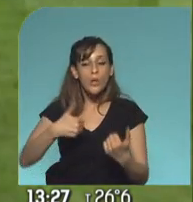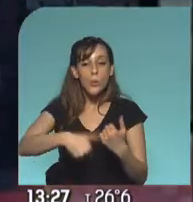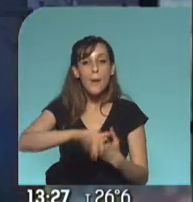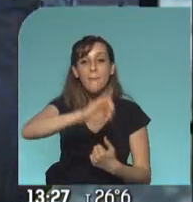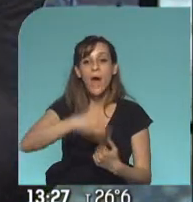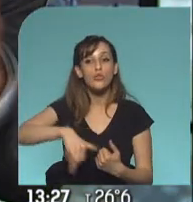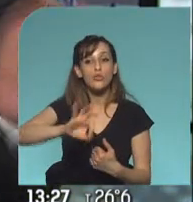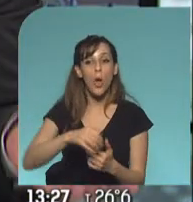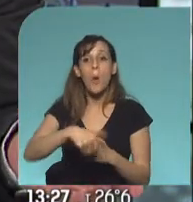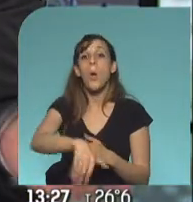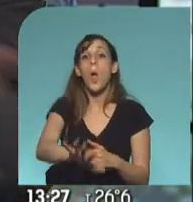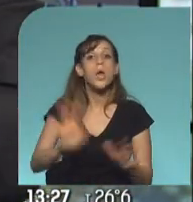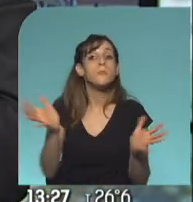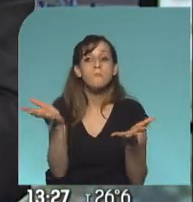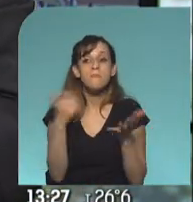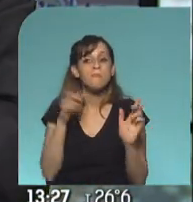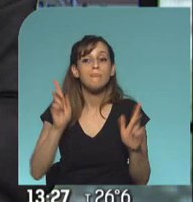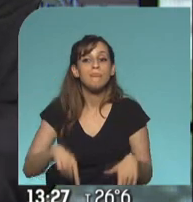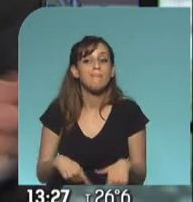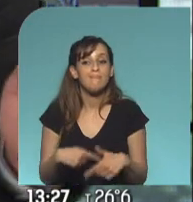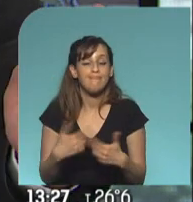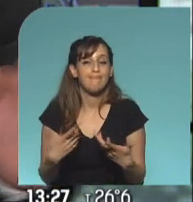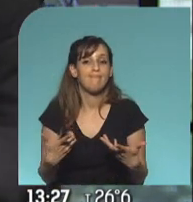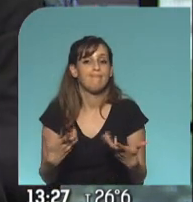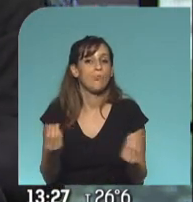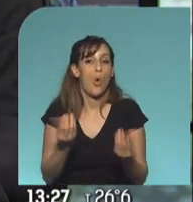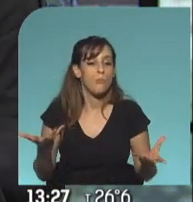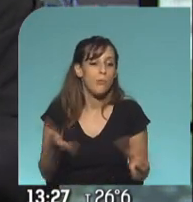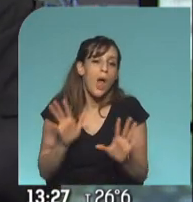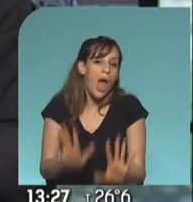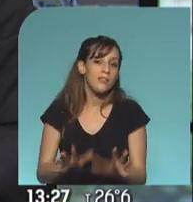Nadie sabe. Una zona de 18, una de 17. Cosas del fútbol argentino que son raras. Bueno.